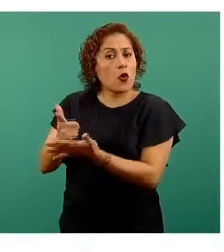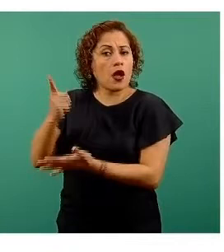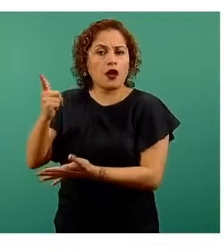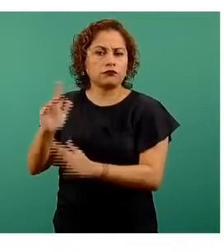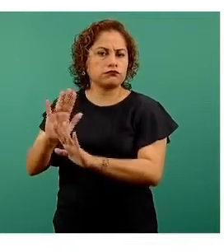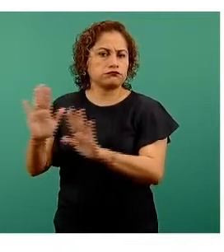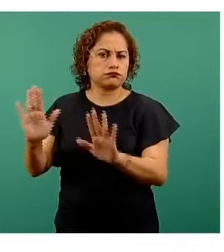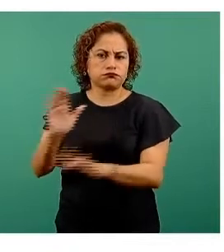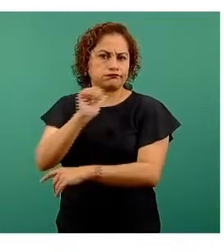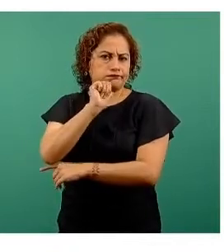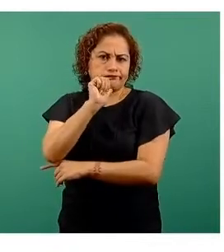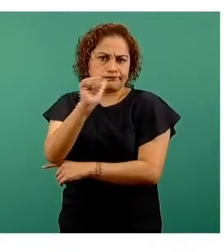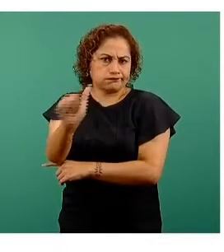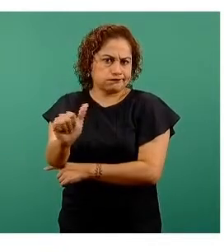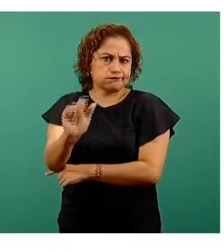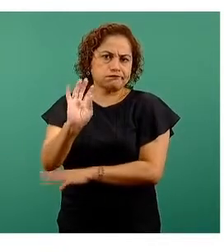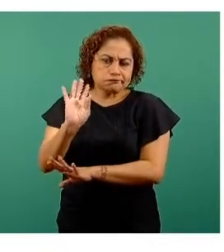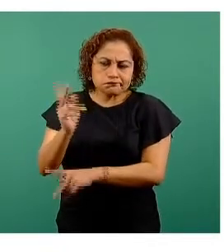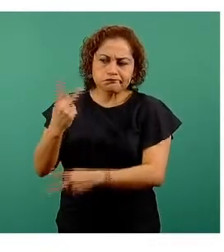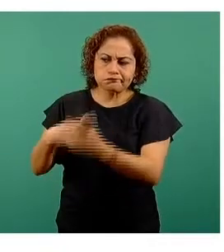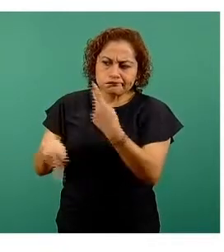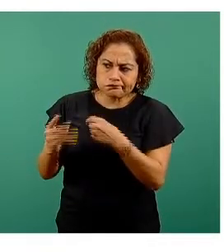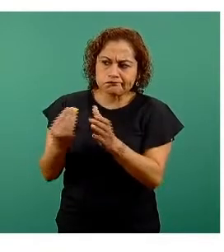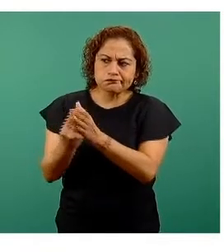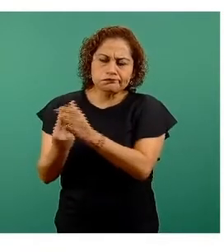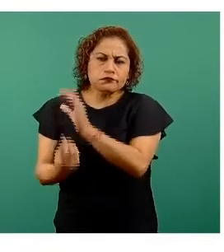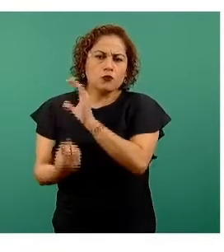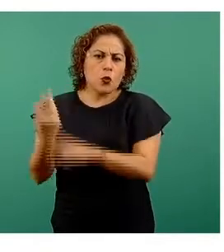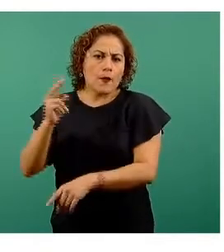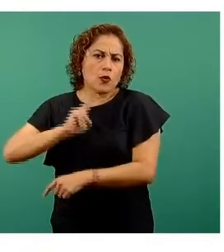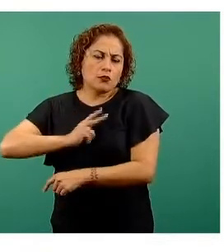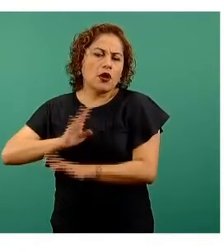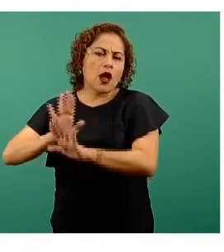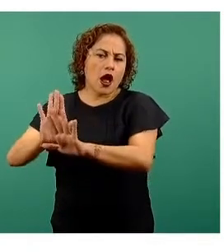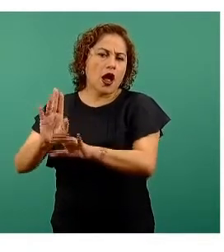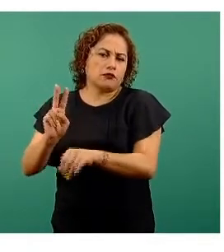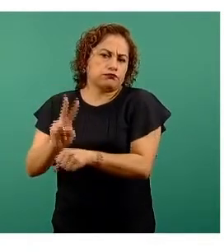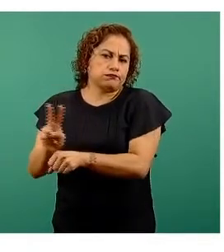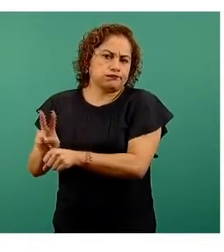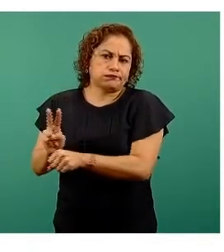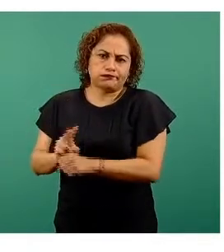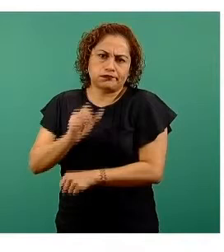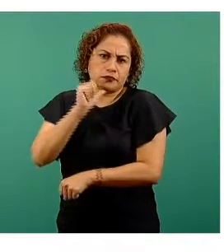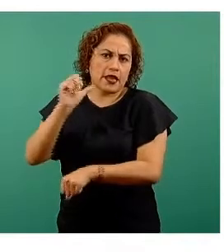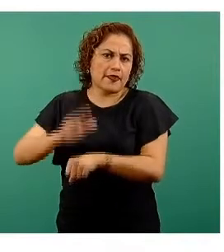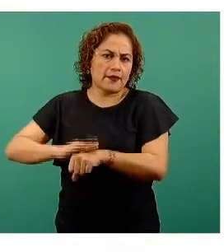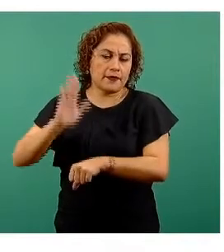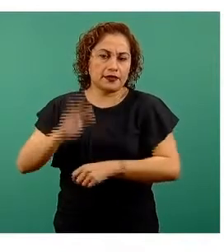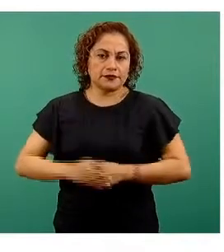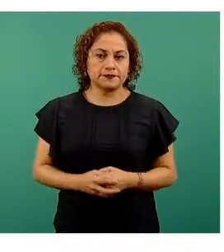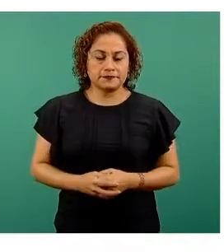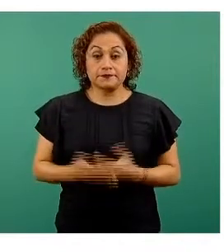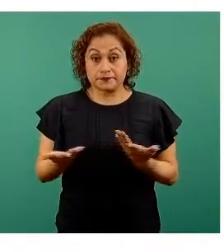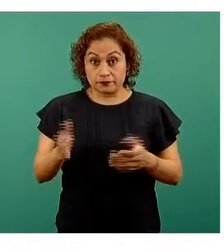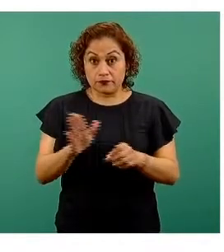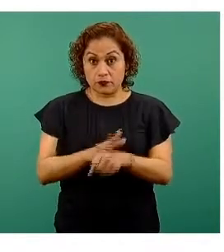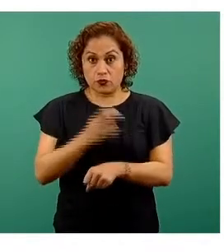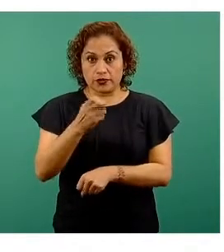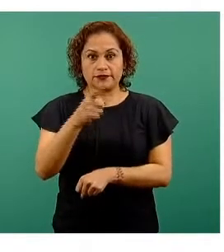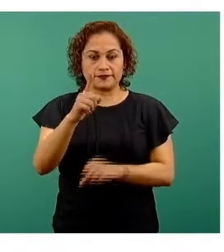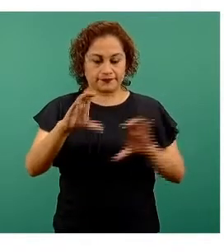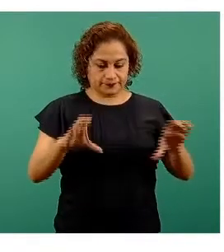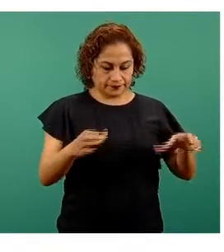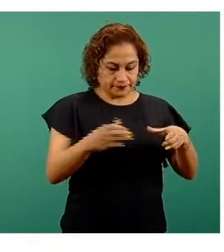de preocupación en relación a lo que acabamos de comentar, ¿verdad? Entonces, para efectos del primer